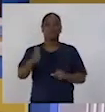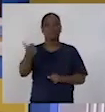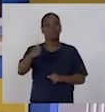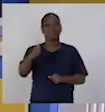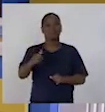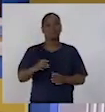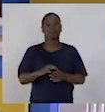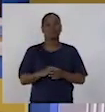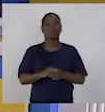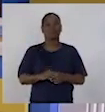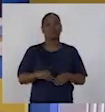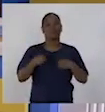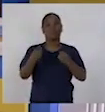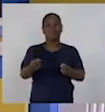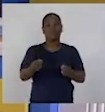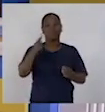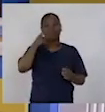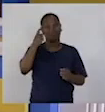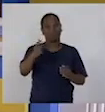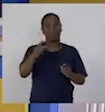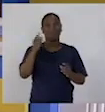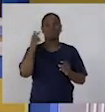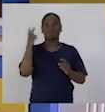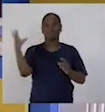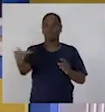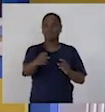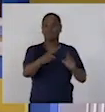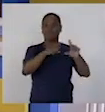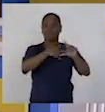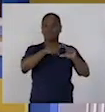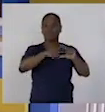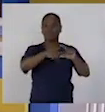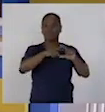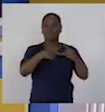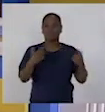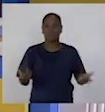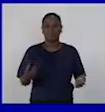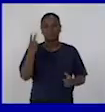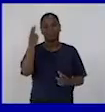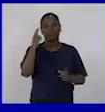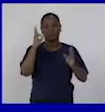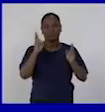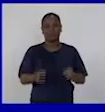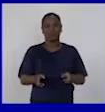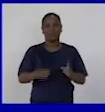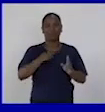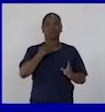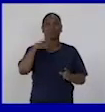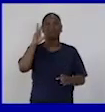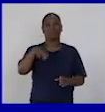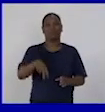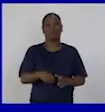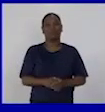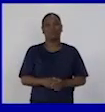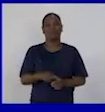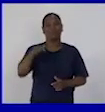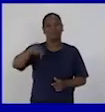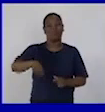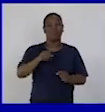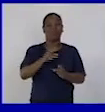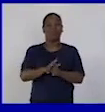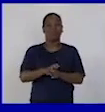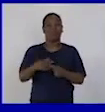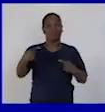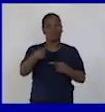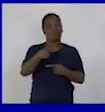todos los contenidos referidos al segundo corte evaluativo en el 10º grado. Para ello, hoy comenzaremos con los factores